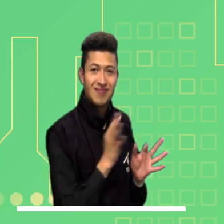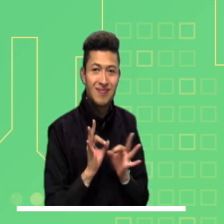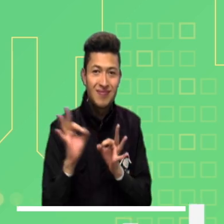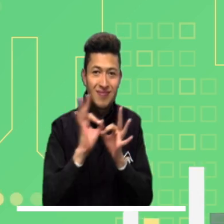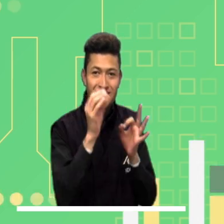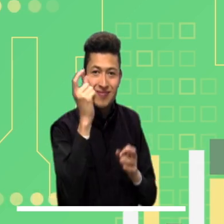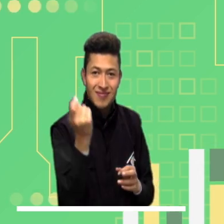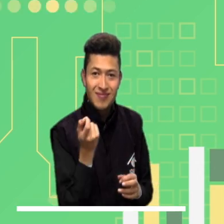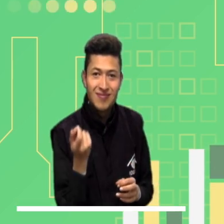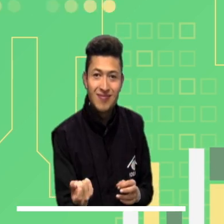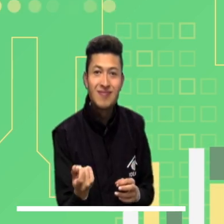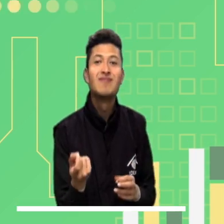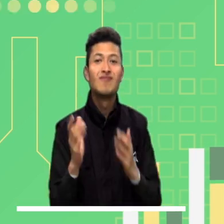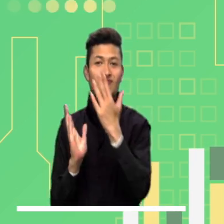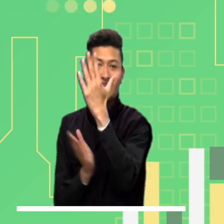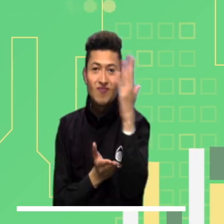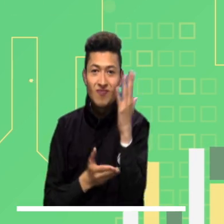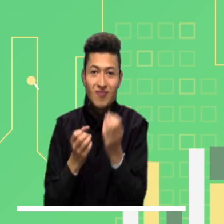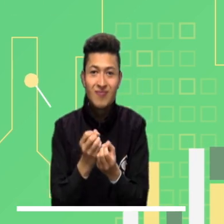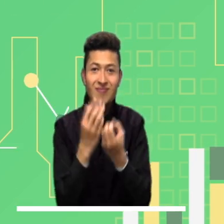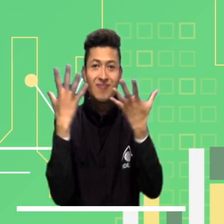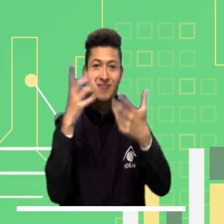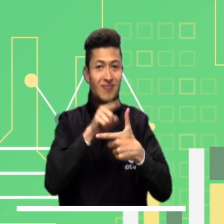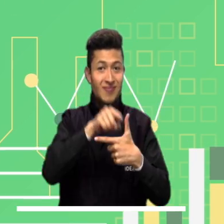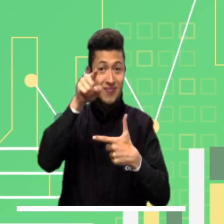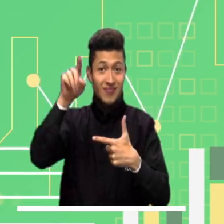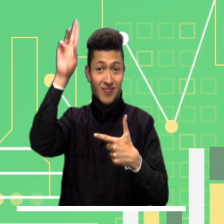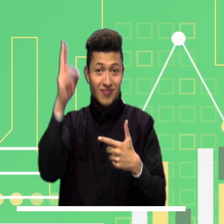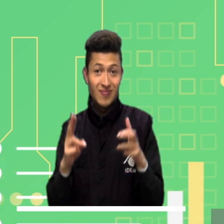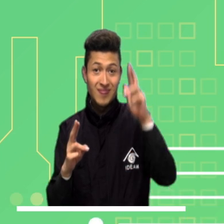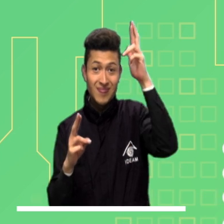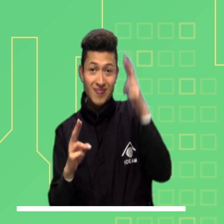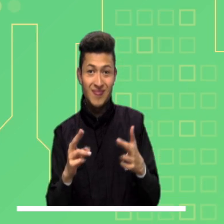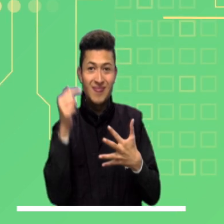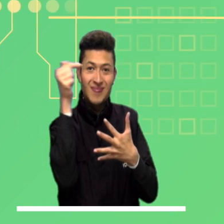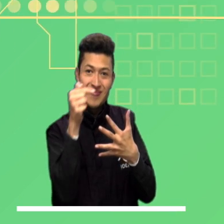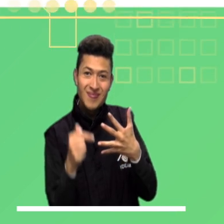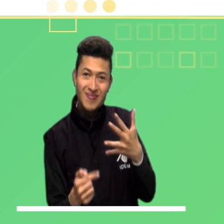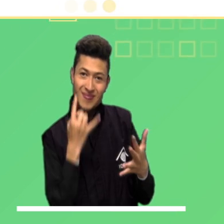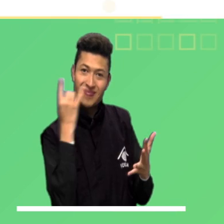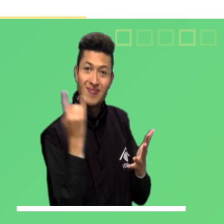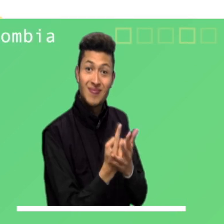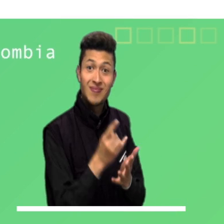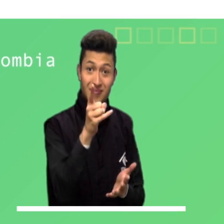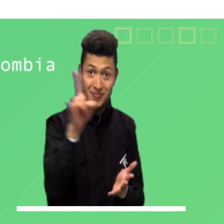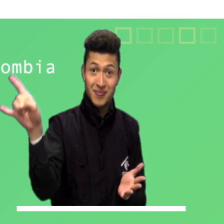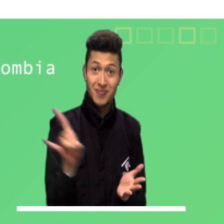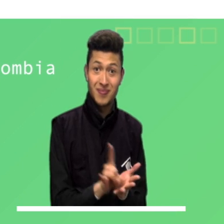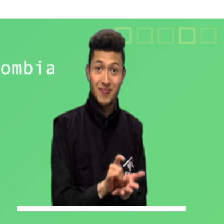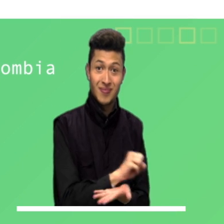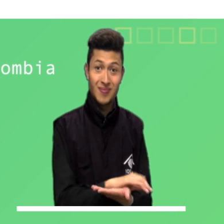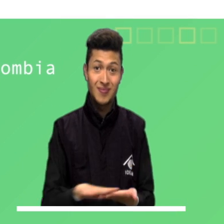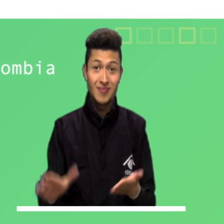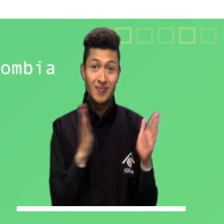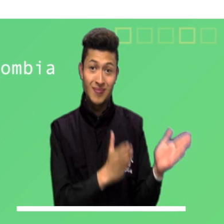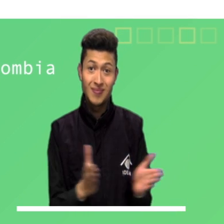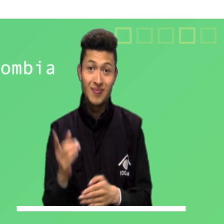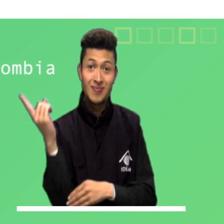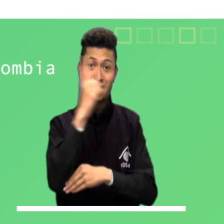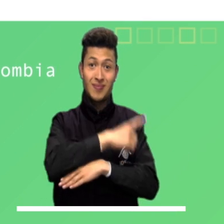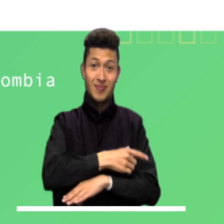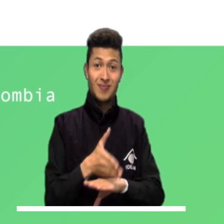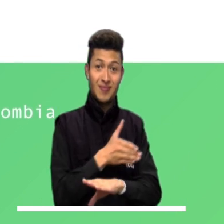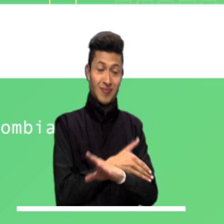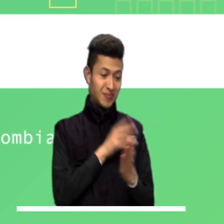las principales alertas tempranas. Información detallada a nivel municipal, cifras de deforestación, estadísticas de rayos